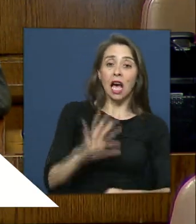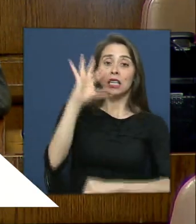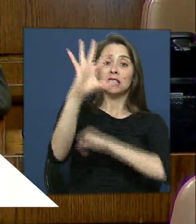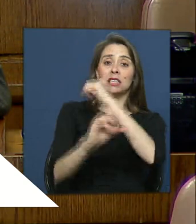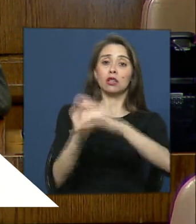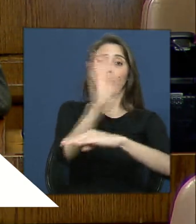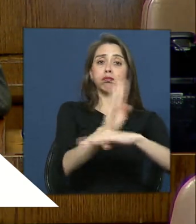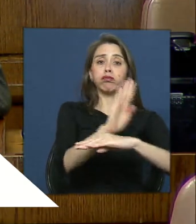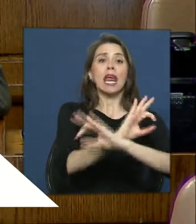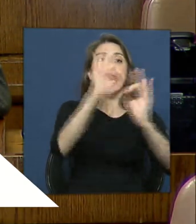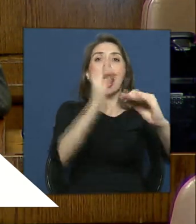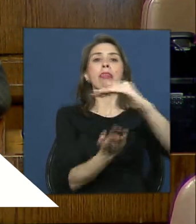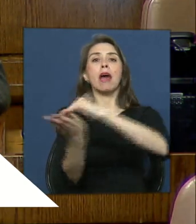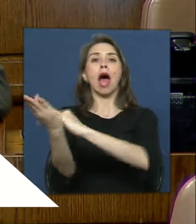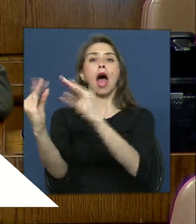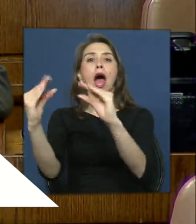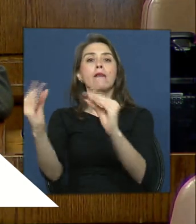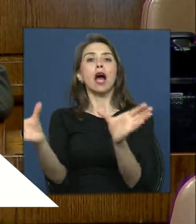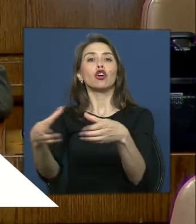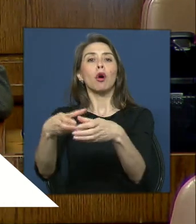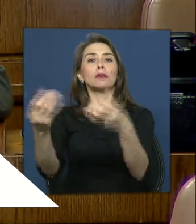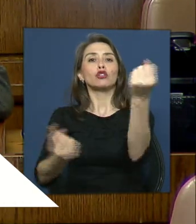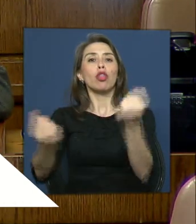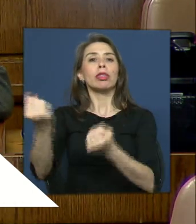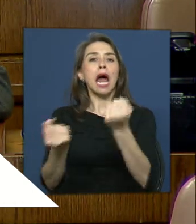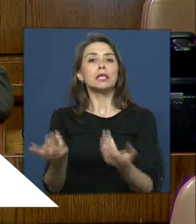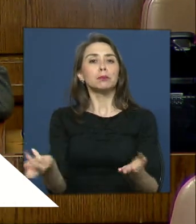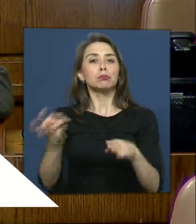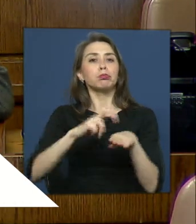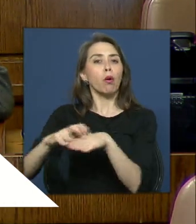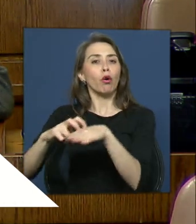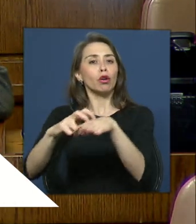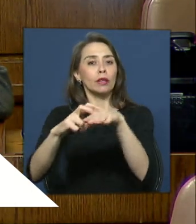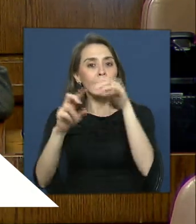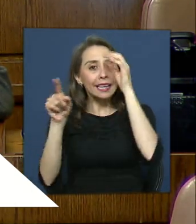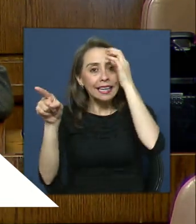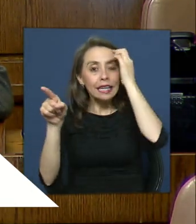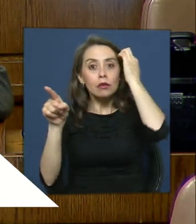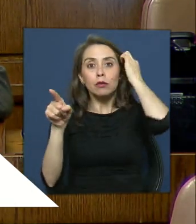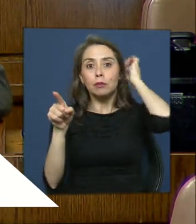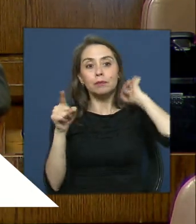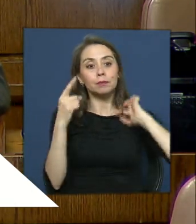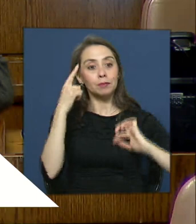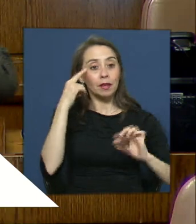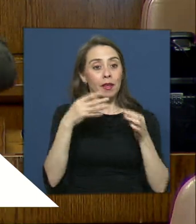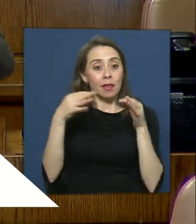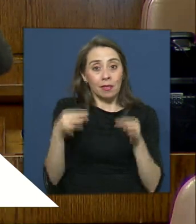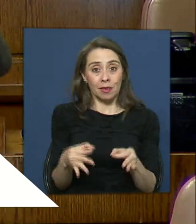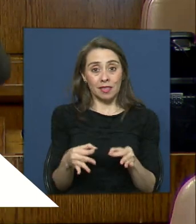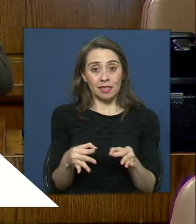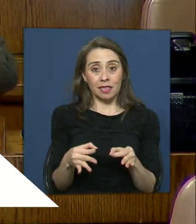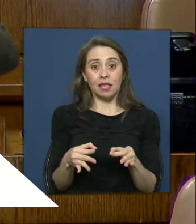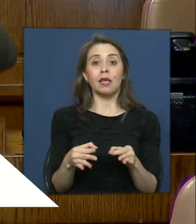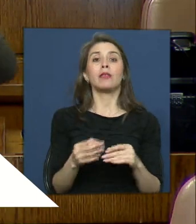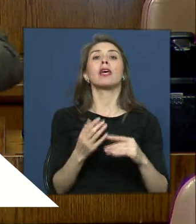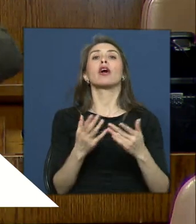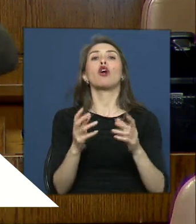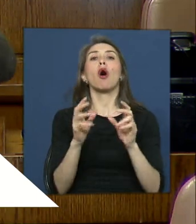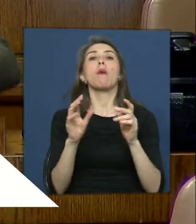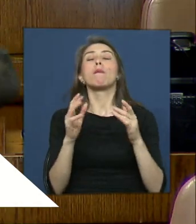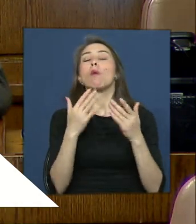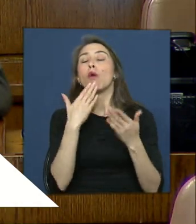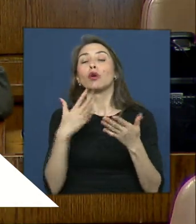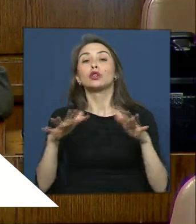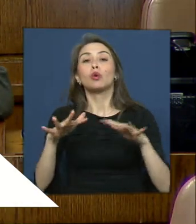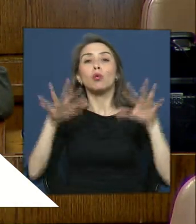5 años, que es la que efectivamente determina una banda para que se trabaje en